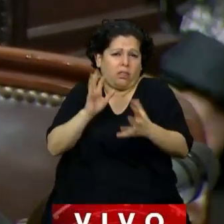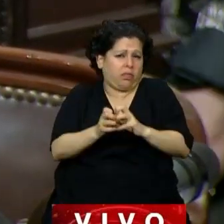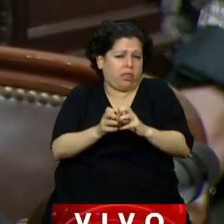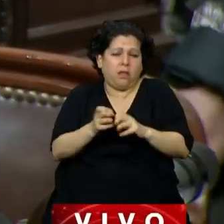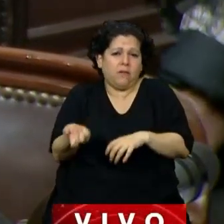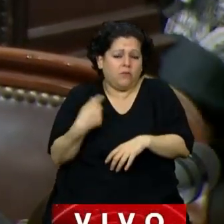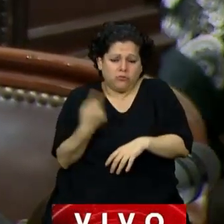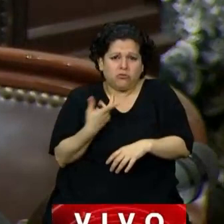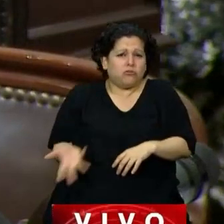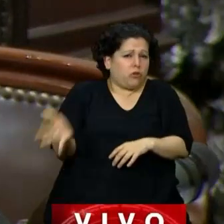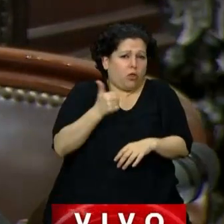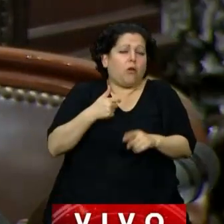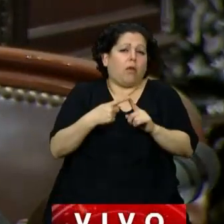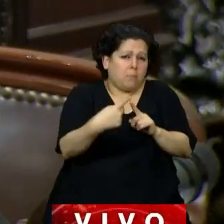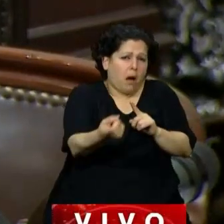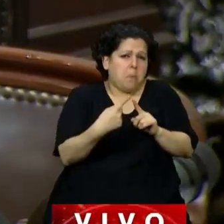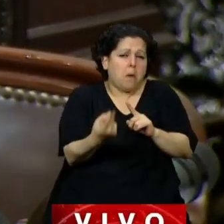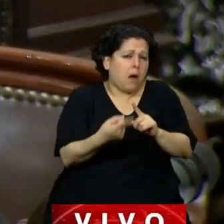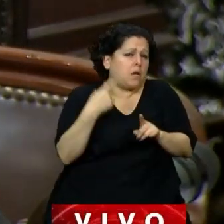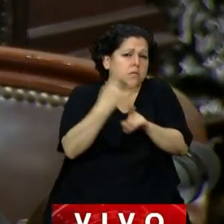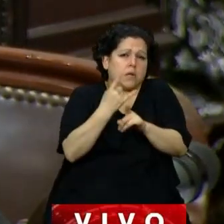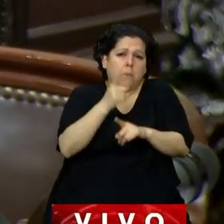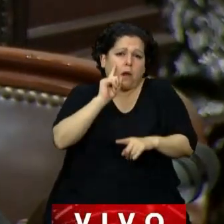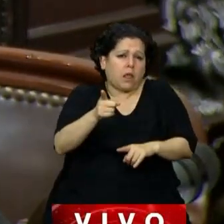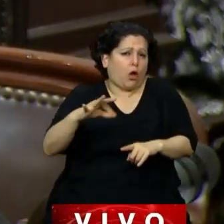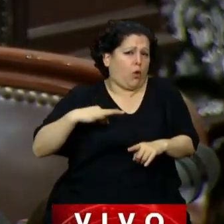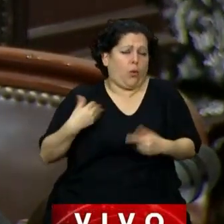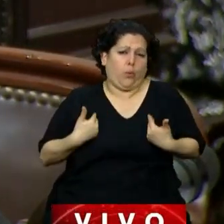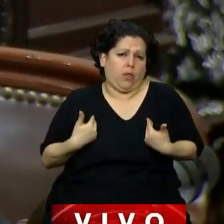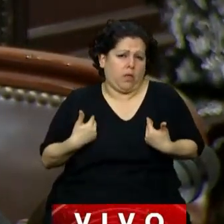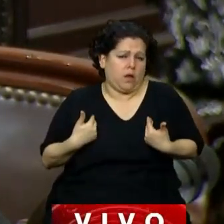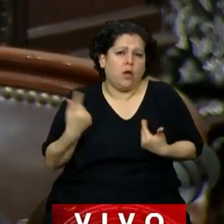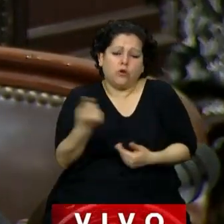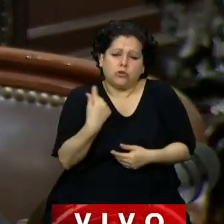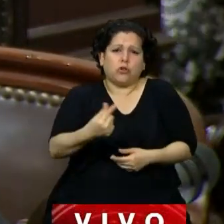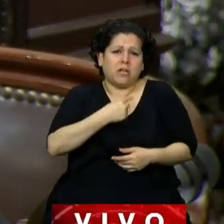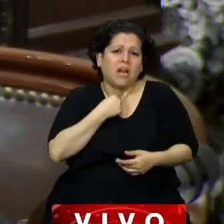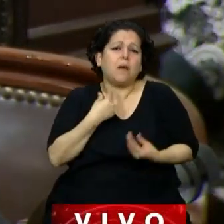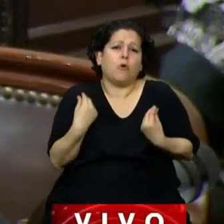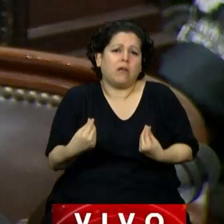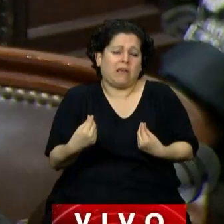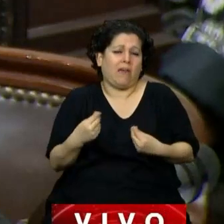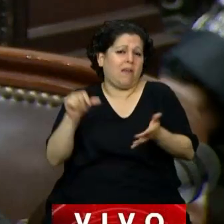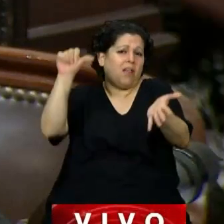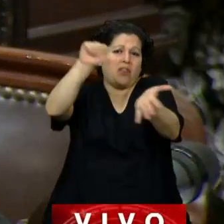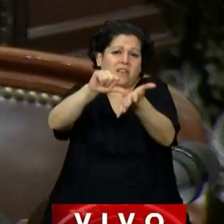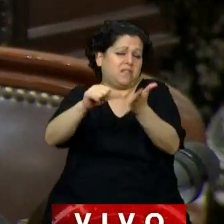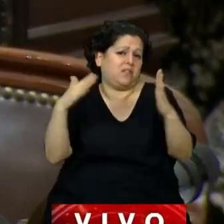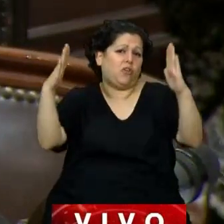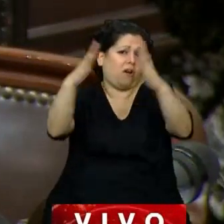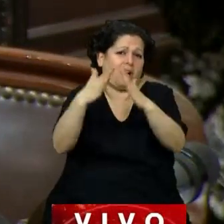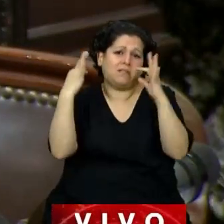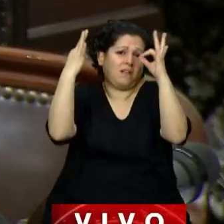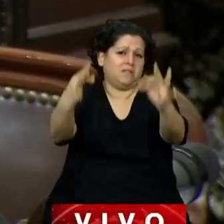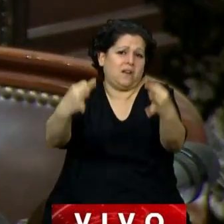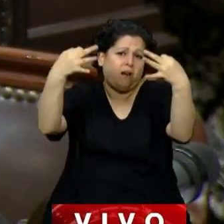diario arriesgamos la vida en cada viaje, cuando lo único que queremos es llegar a destino, a nuestra